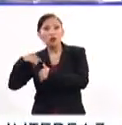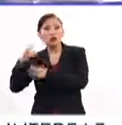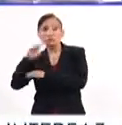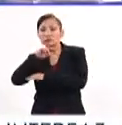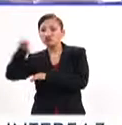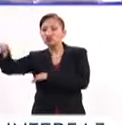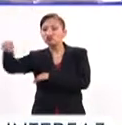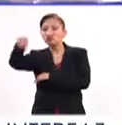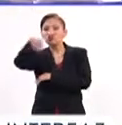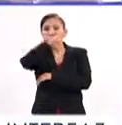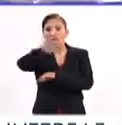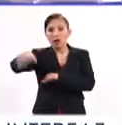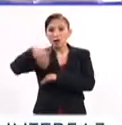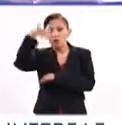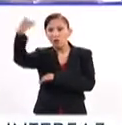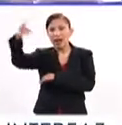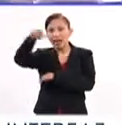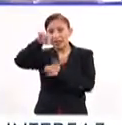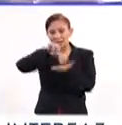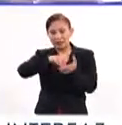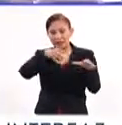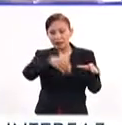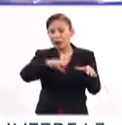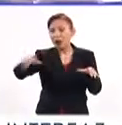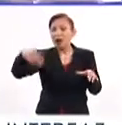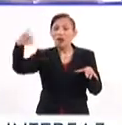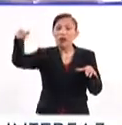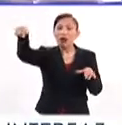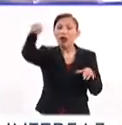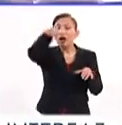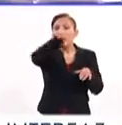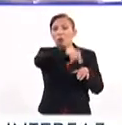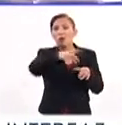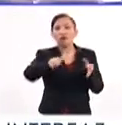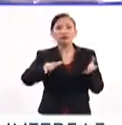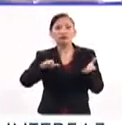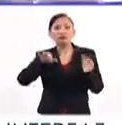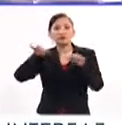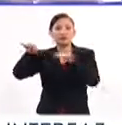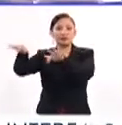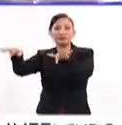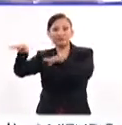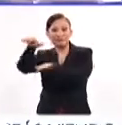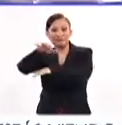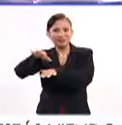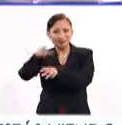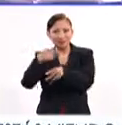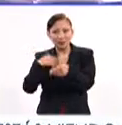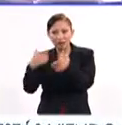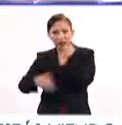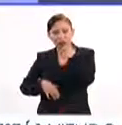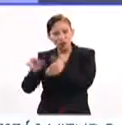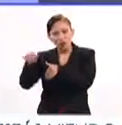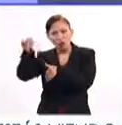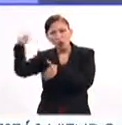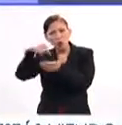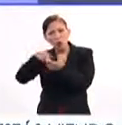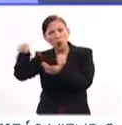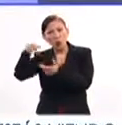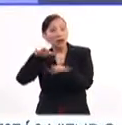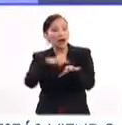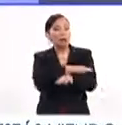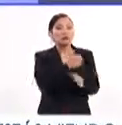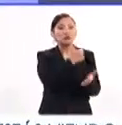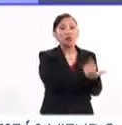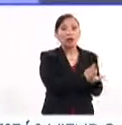bolsillo fuera del centro, hubo una migración. ¿Por qué? Porque cambió la